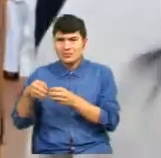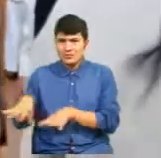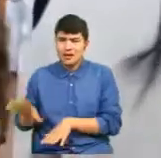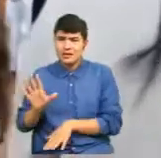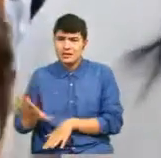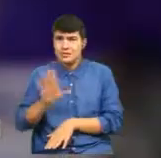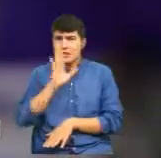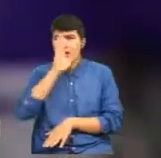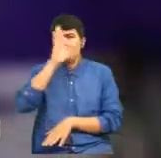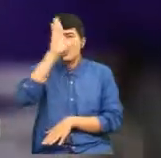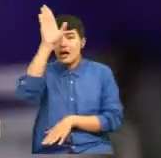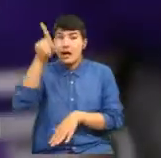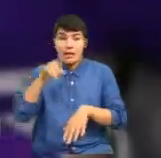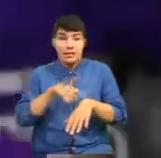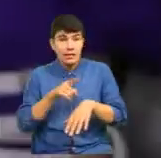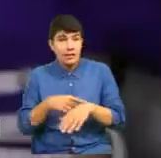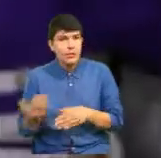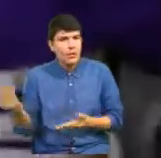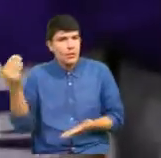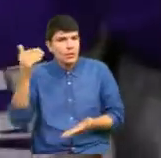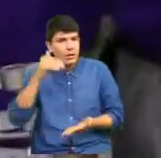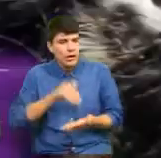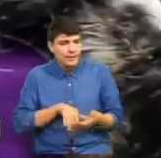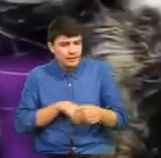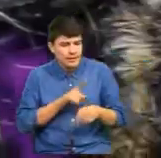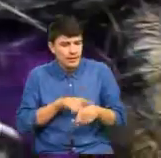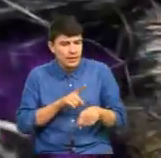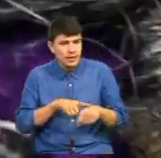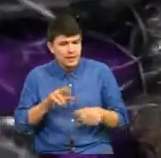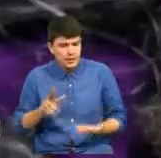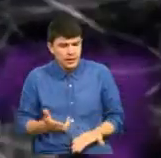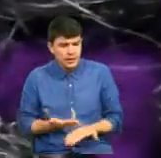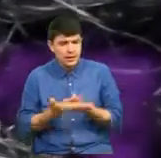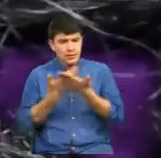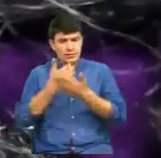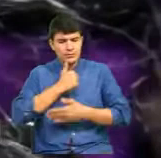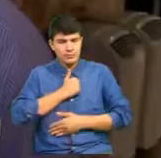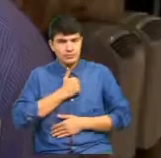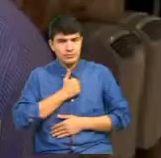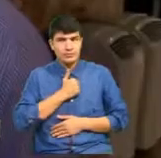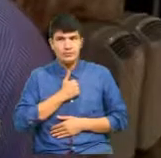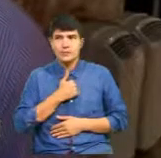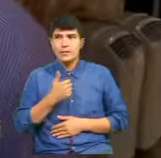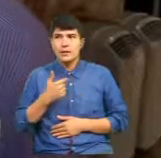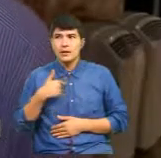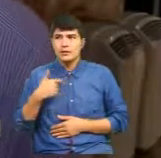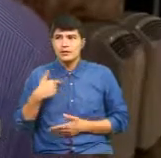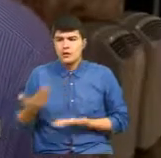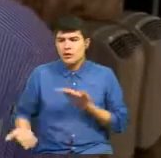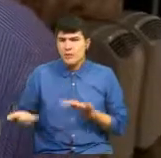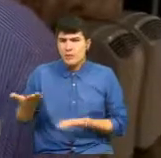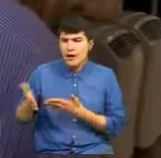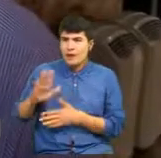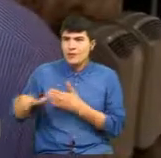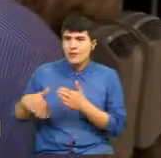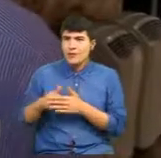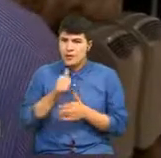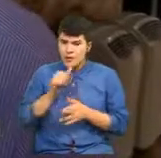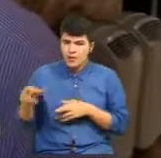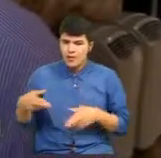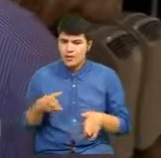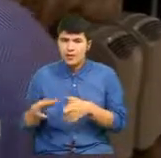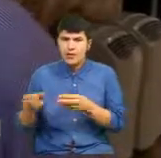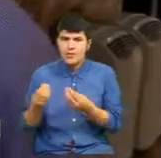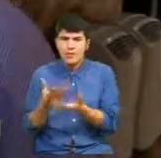que es tiempo de retomar esta época de regocijo y reconciliación. Yo comparo todo como un río que tiene